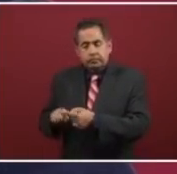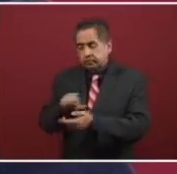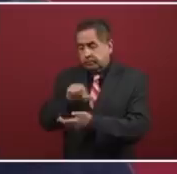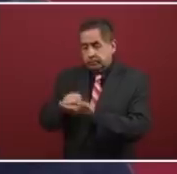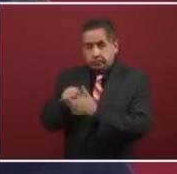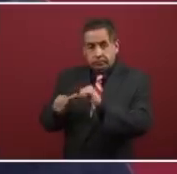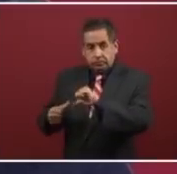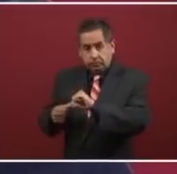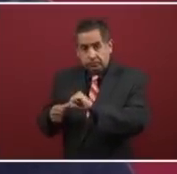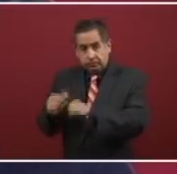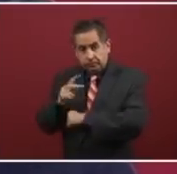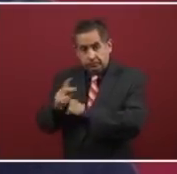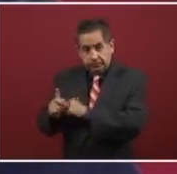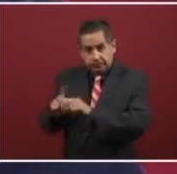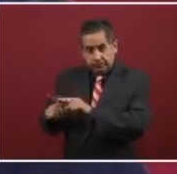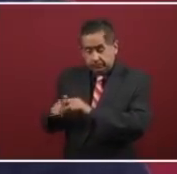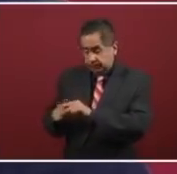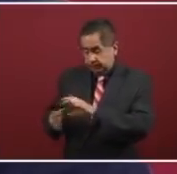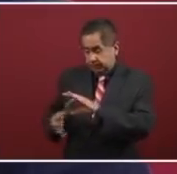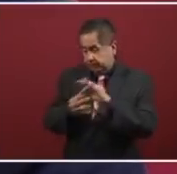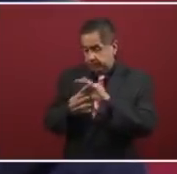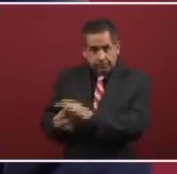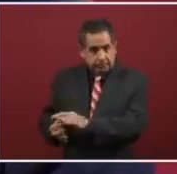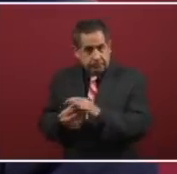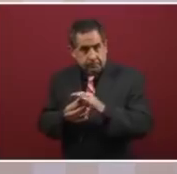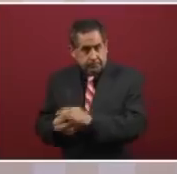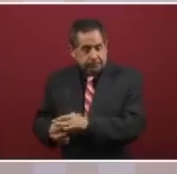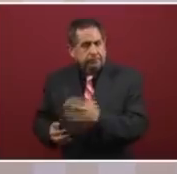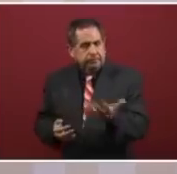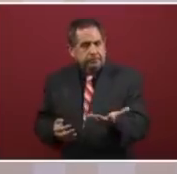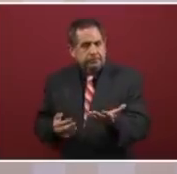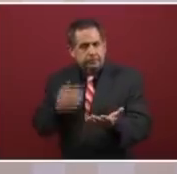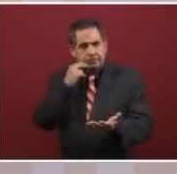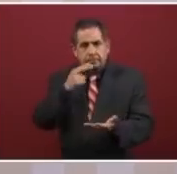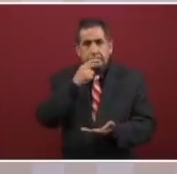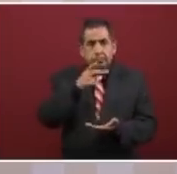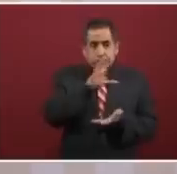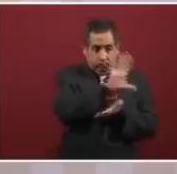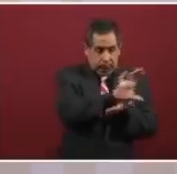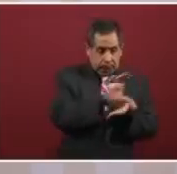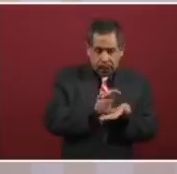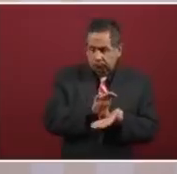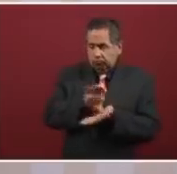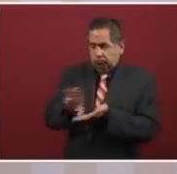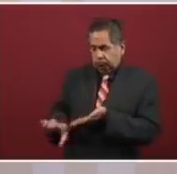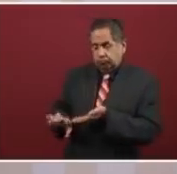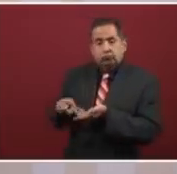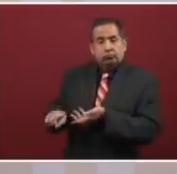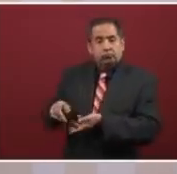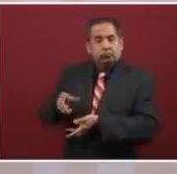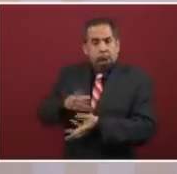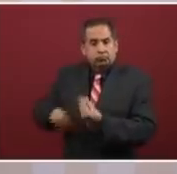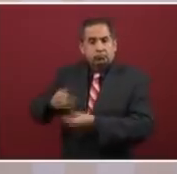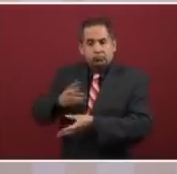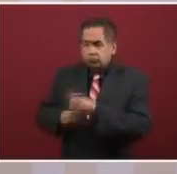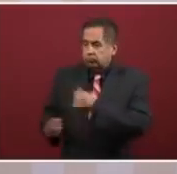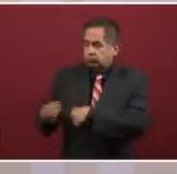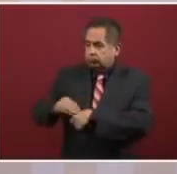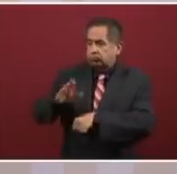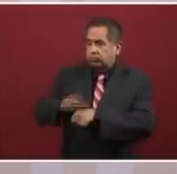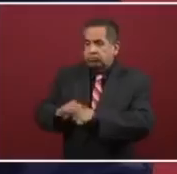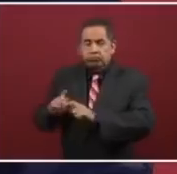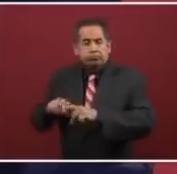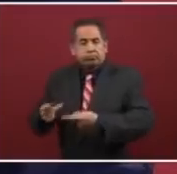centroamericanos. Queremos que la inversión se dedique a las actividades productivas y a la creación de